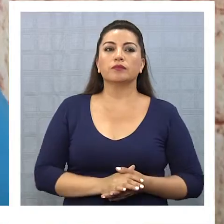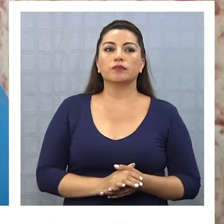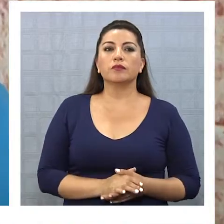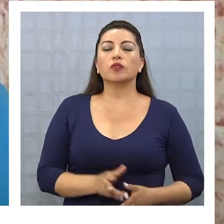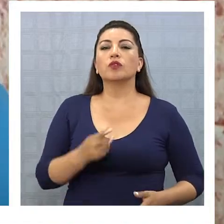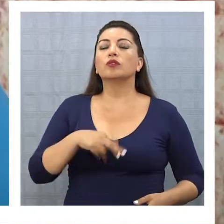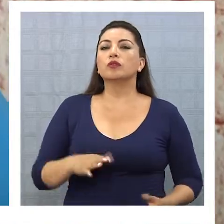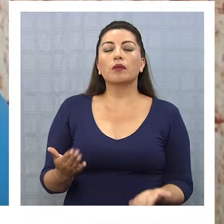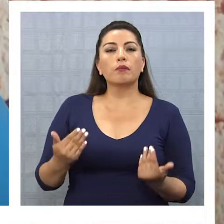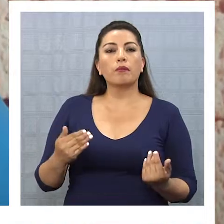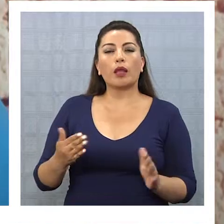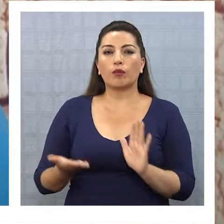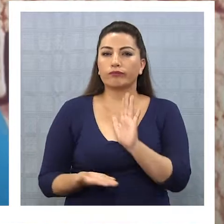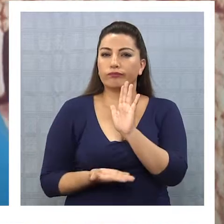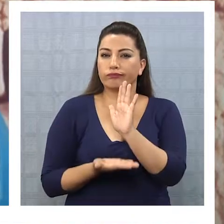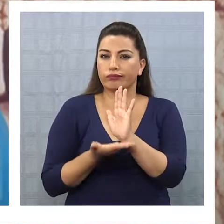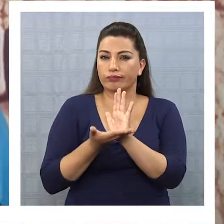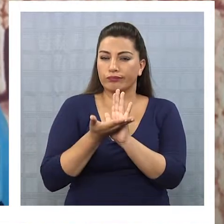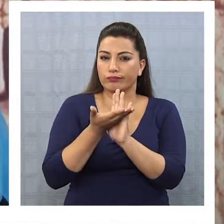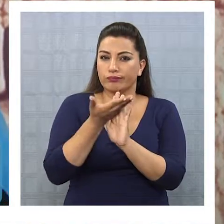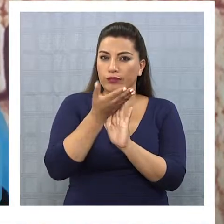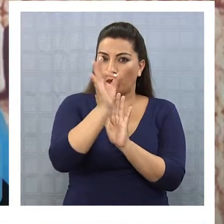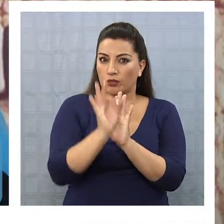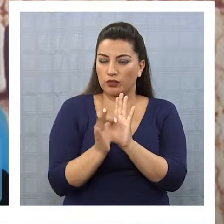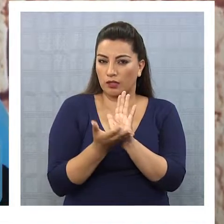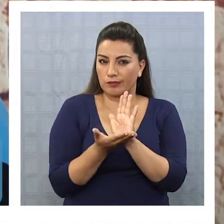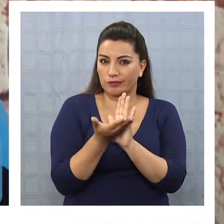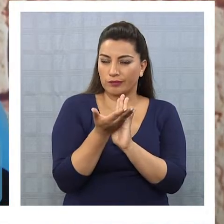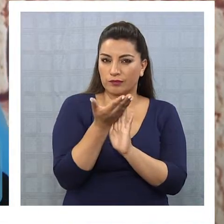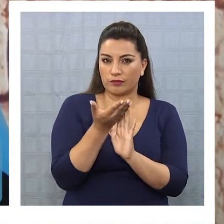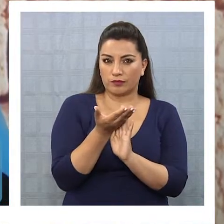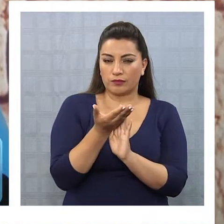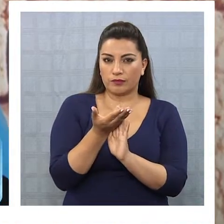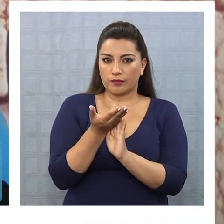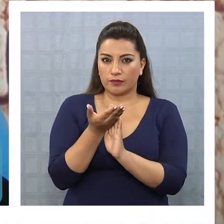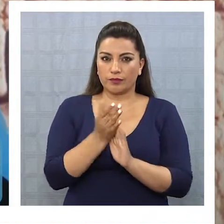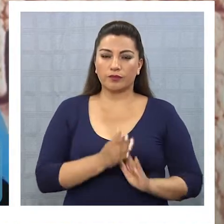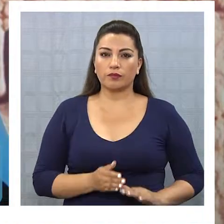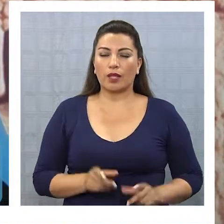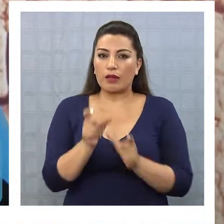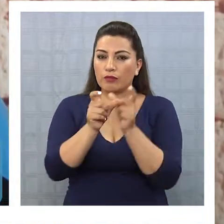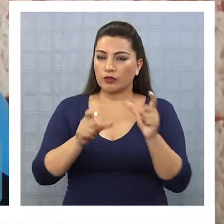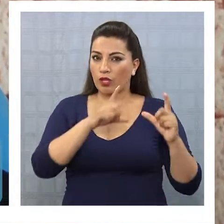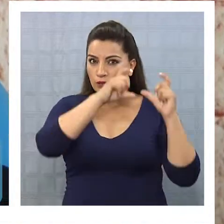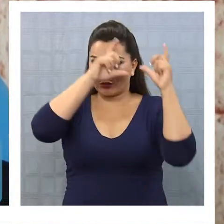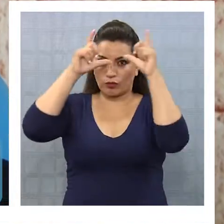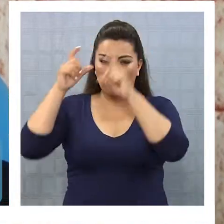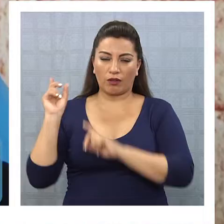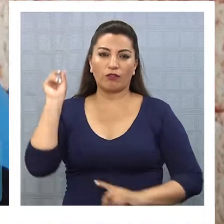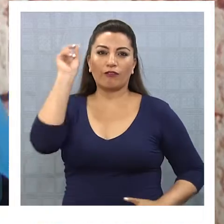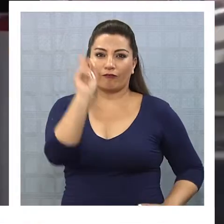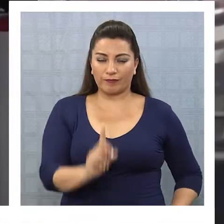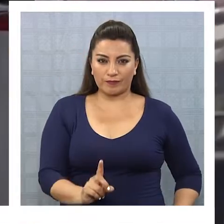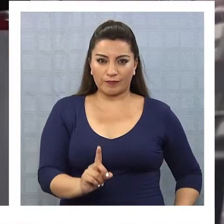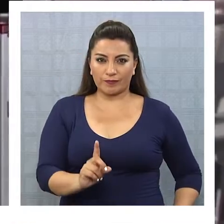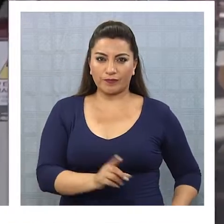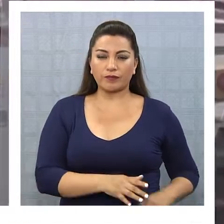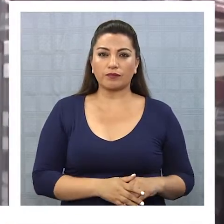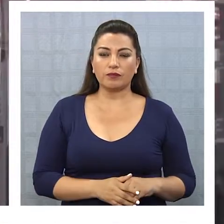Esperamos un alza importante, un crecimiento por parte del turismo regional,